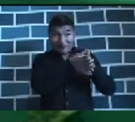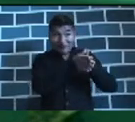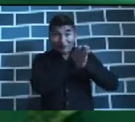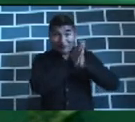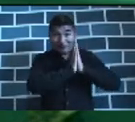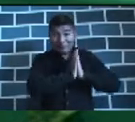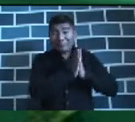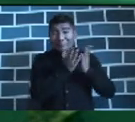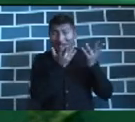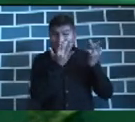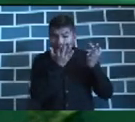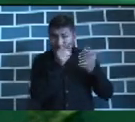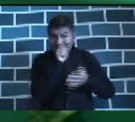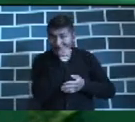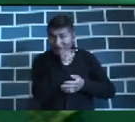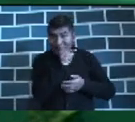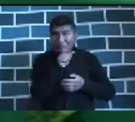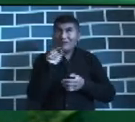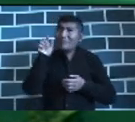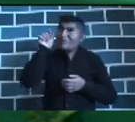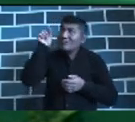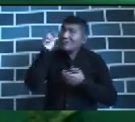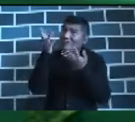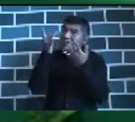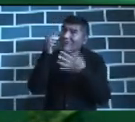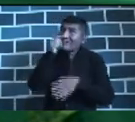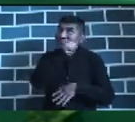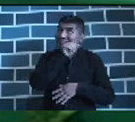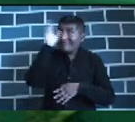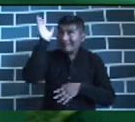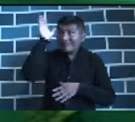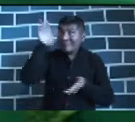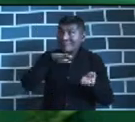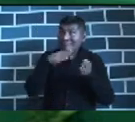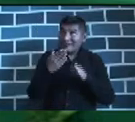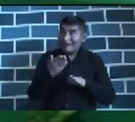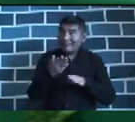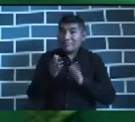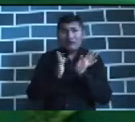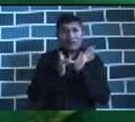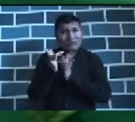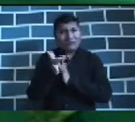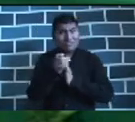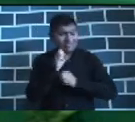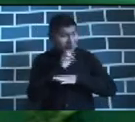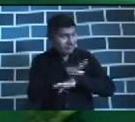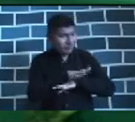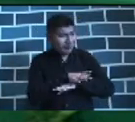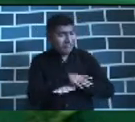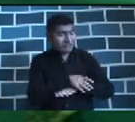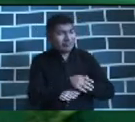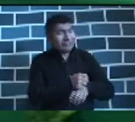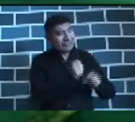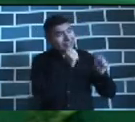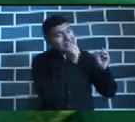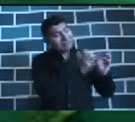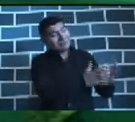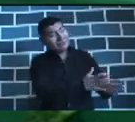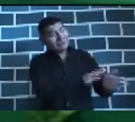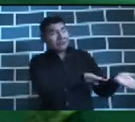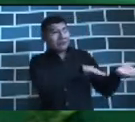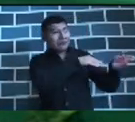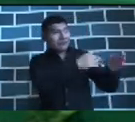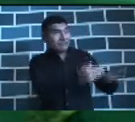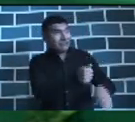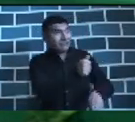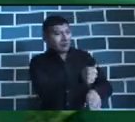esperar esperar a que su papá haya muerto jesús le dice claramente deja que los muertos